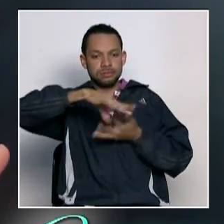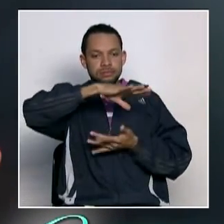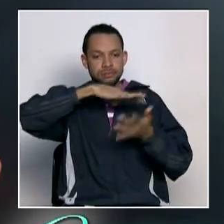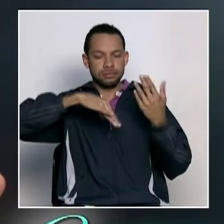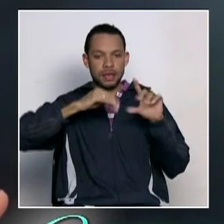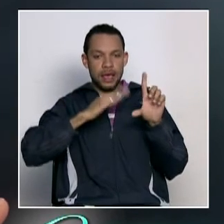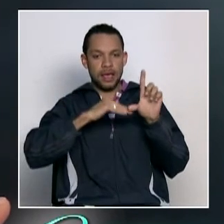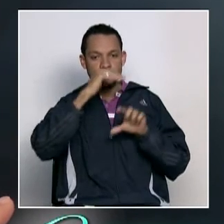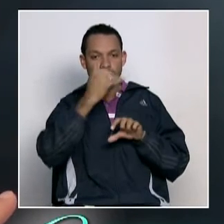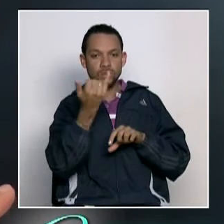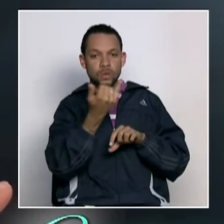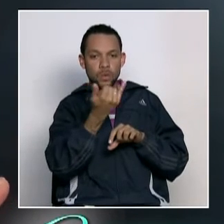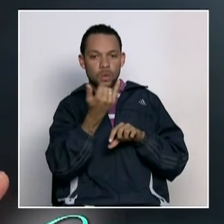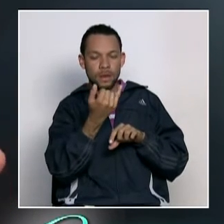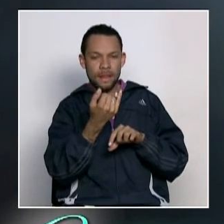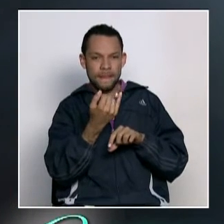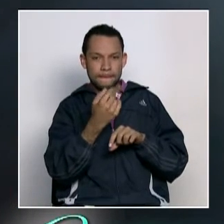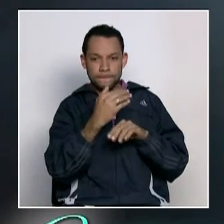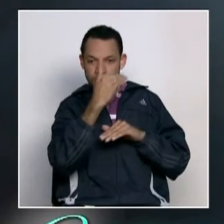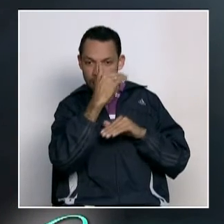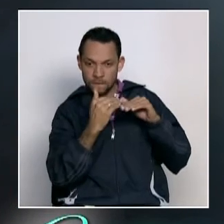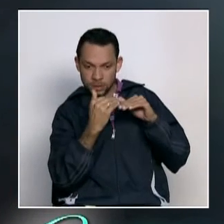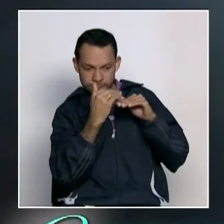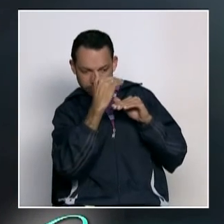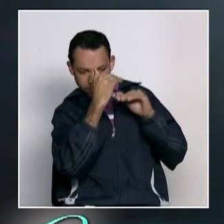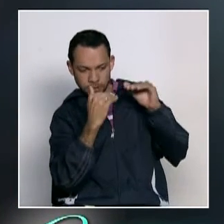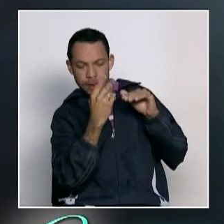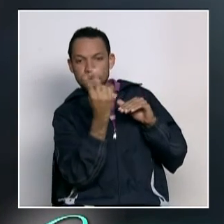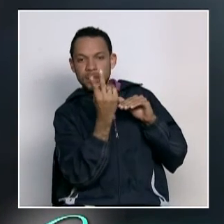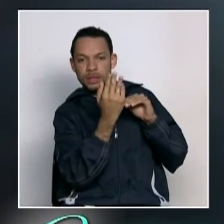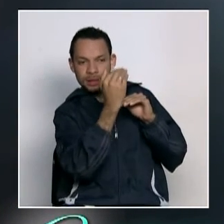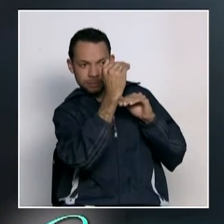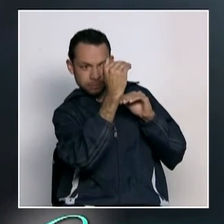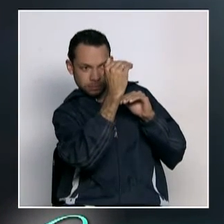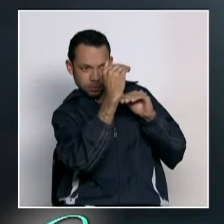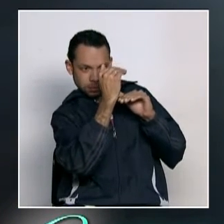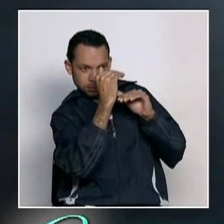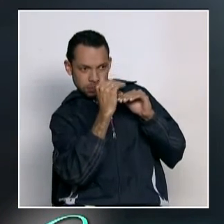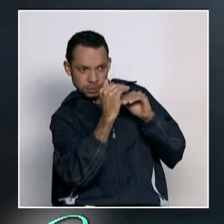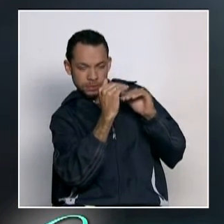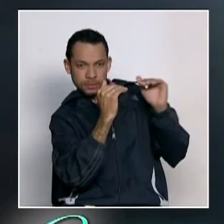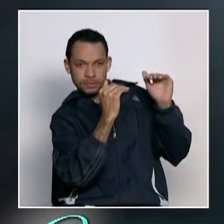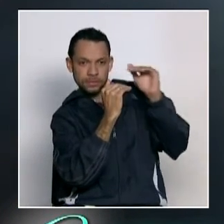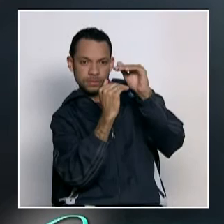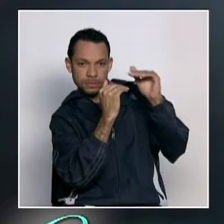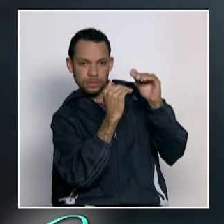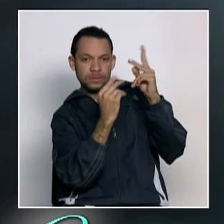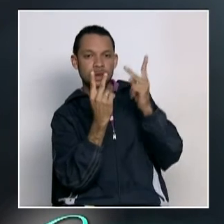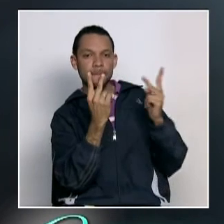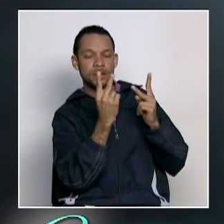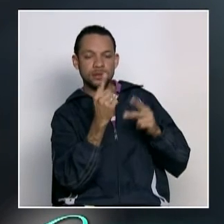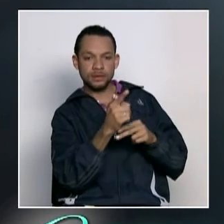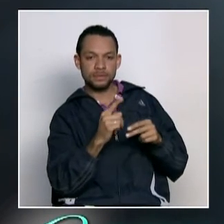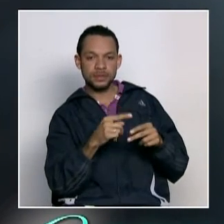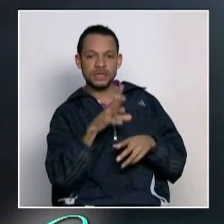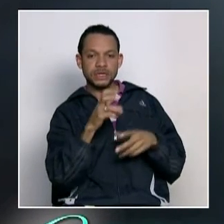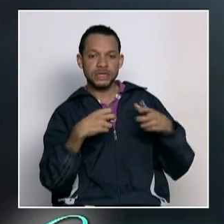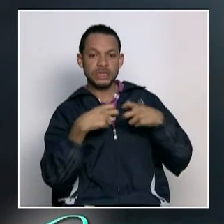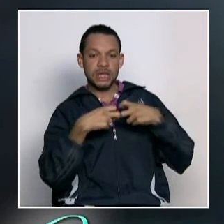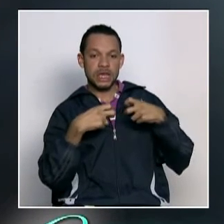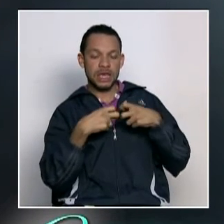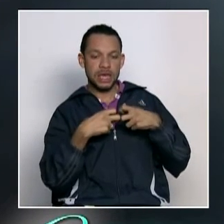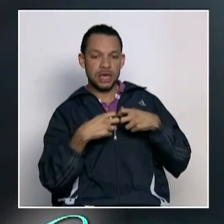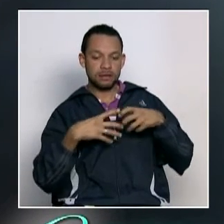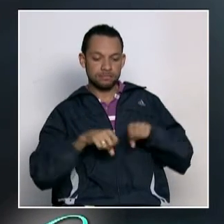barra azul. ¿Por qué está por debajo de esa franja verde? Porque quiere decir que lo que le vamos a poner al paciente le roba energía,